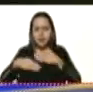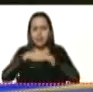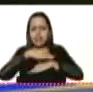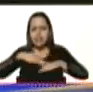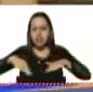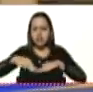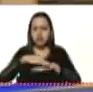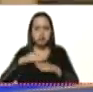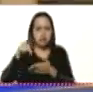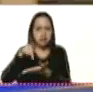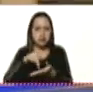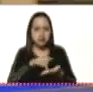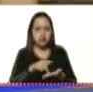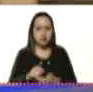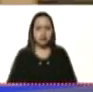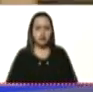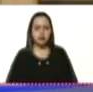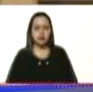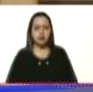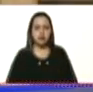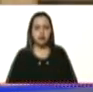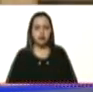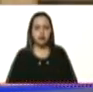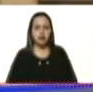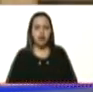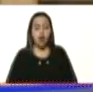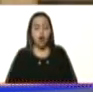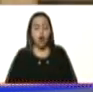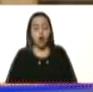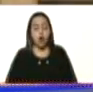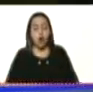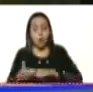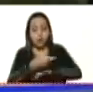ministras, querido gobernador del estado Guárico,